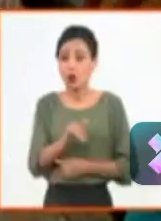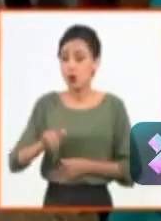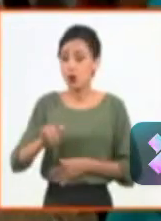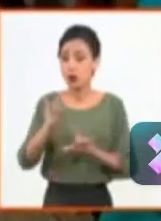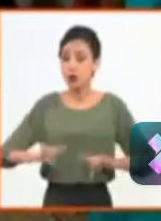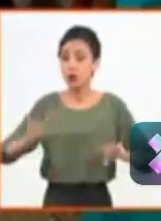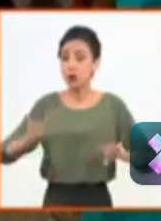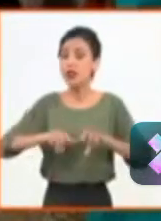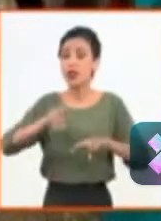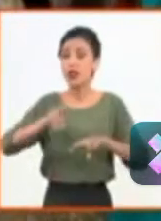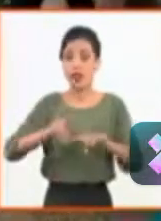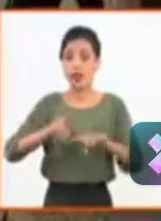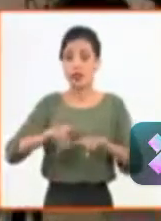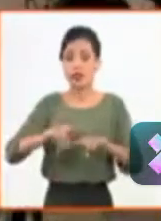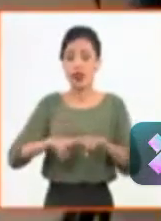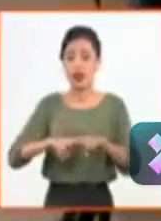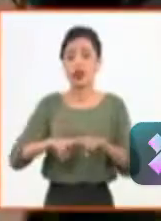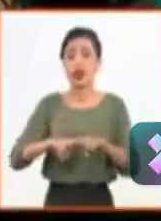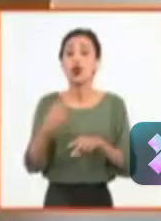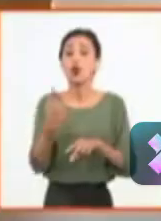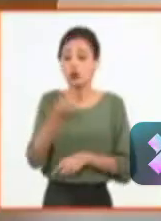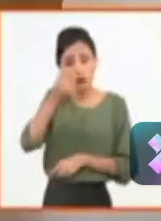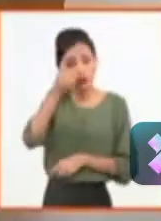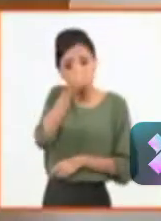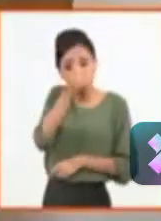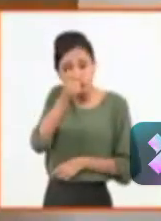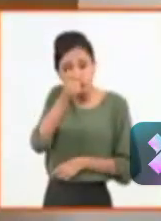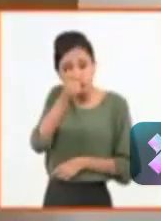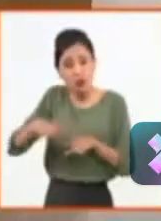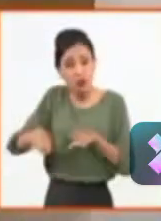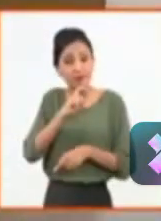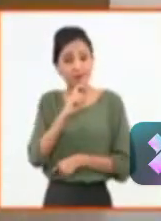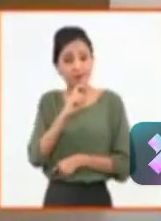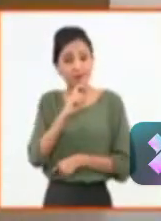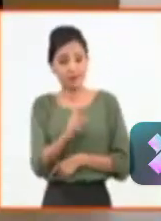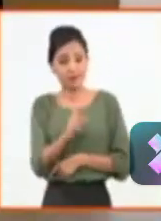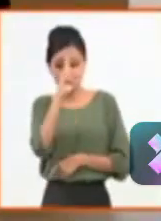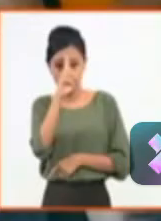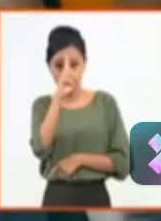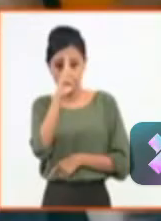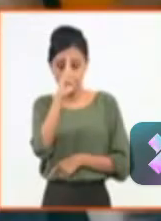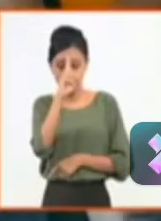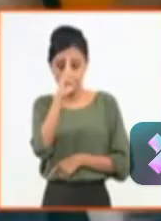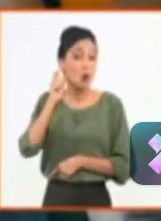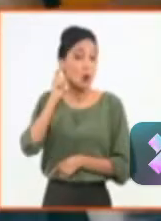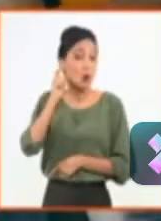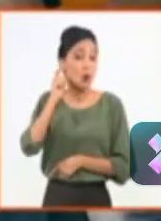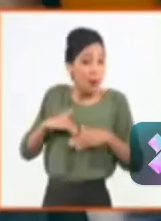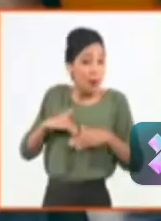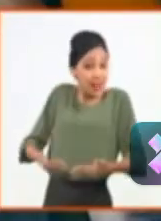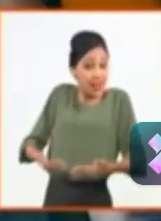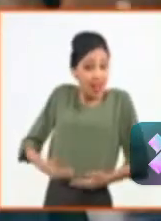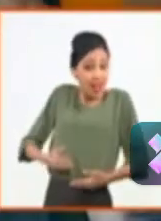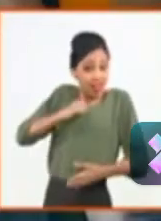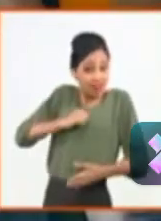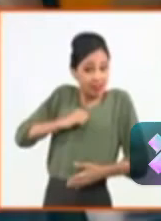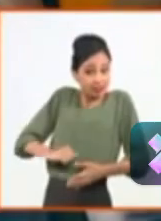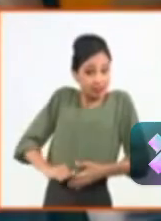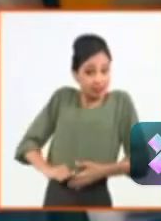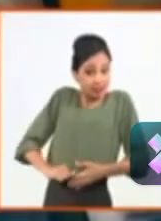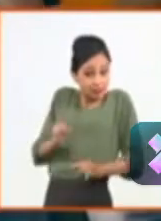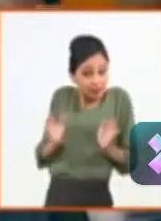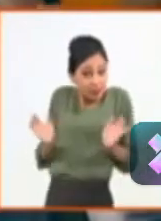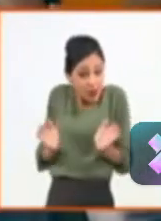cesáreas, hemos tenido que firmar cosas difíciles, duras también. A veces nos vamos después con el impacto emotivo que significa hacerlo, y por lo tanto también